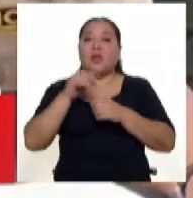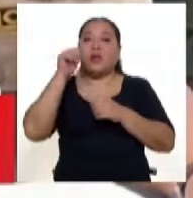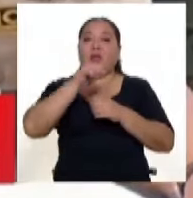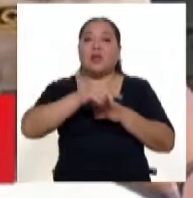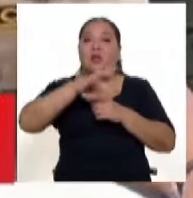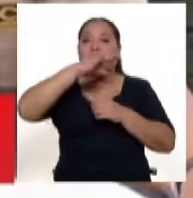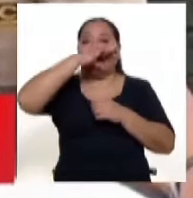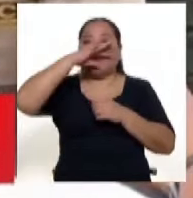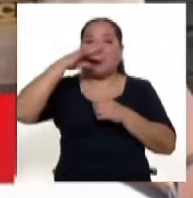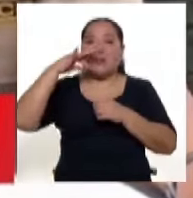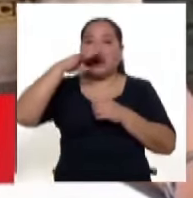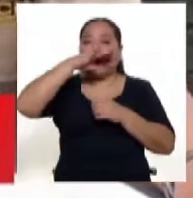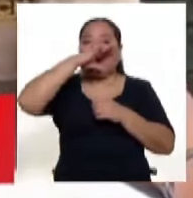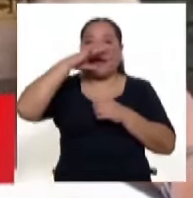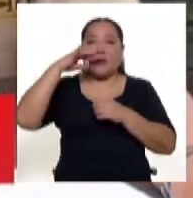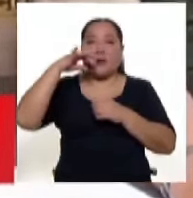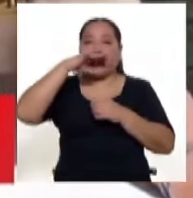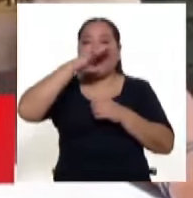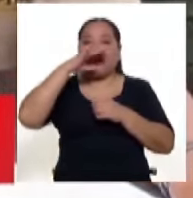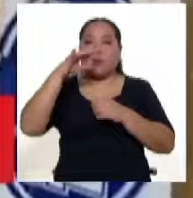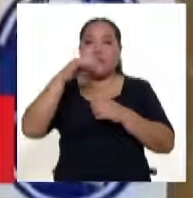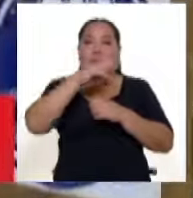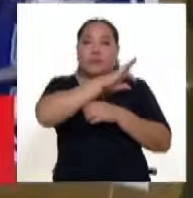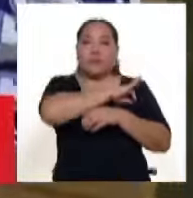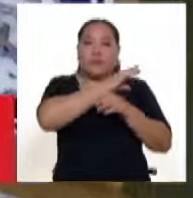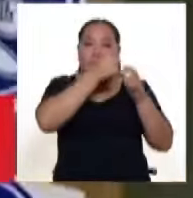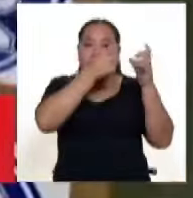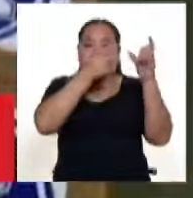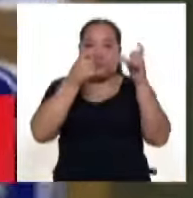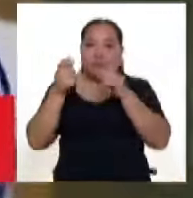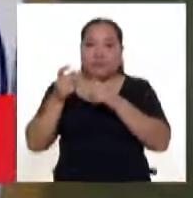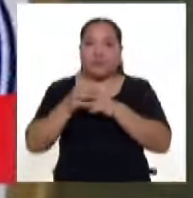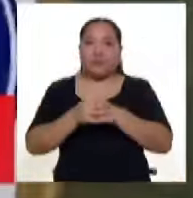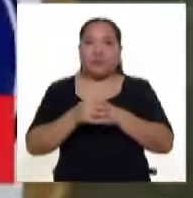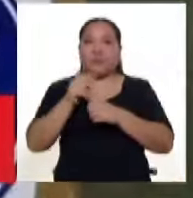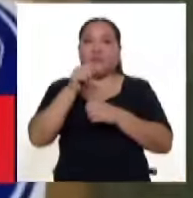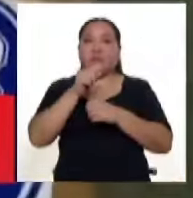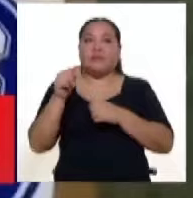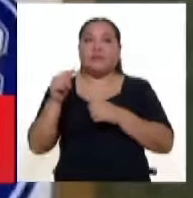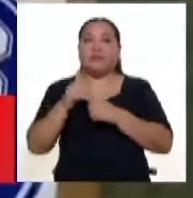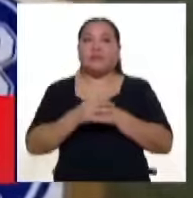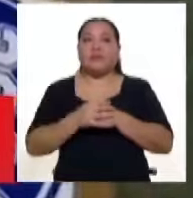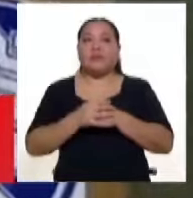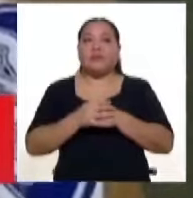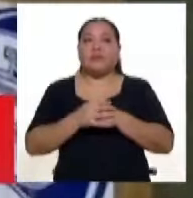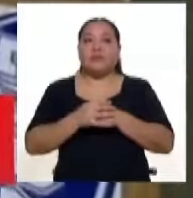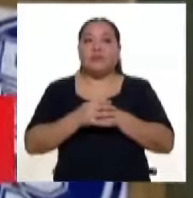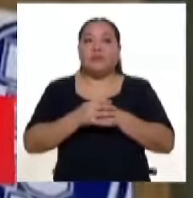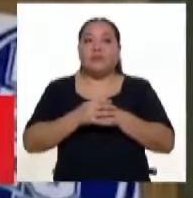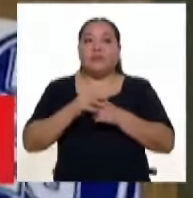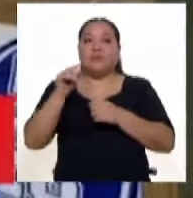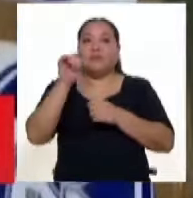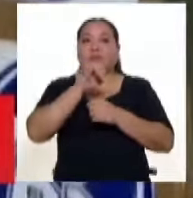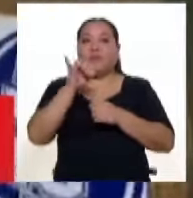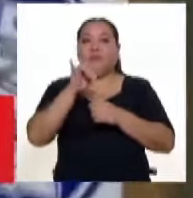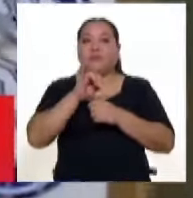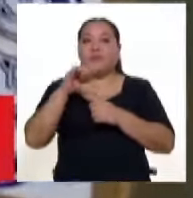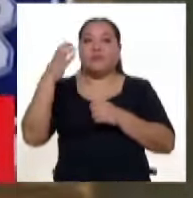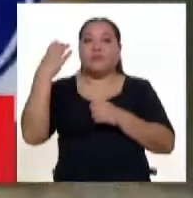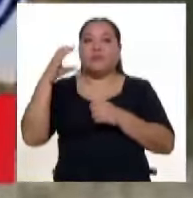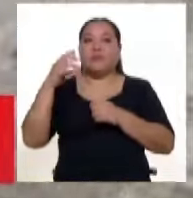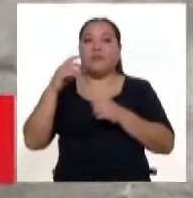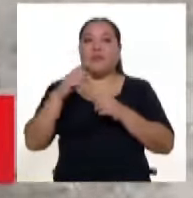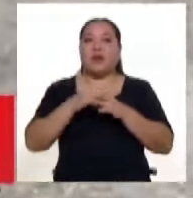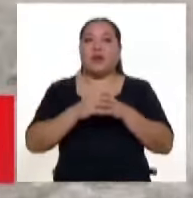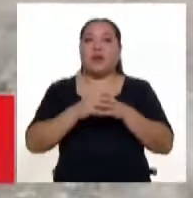sustancias sujetas catalogadas a fiscalización. El narcosubmarino, al igual que el incautado en Colombia, es de color